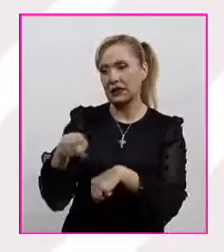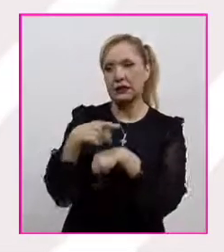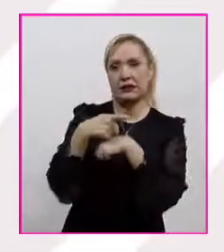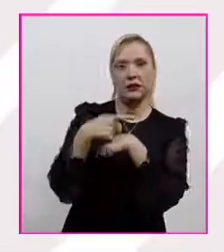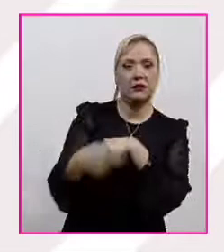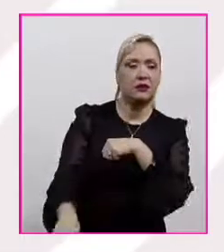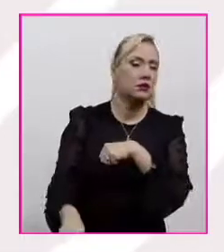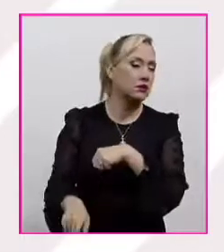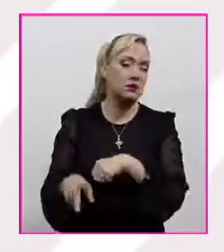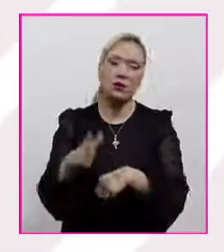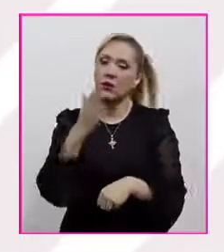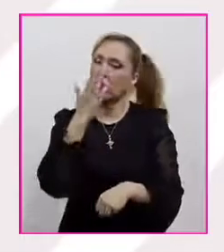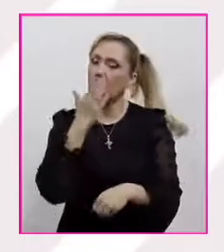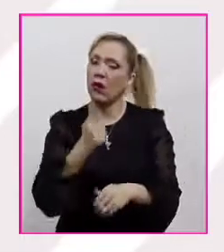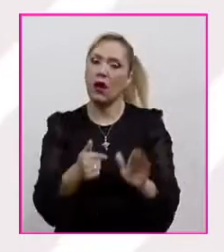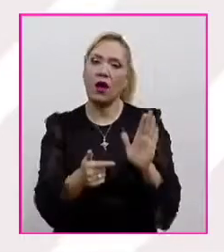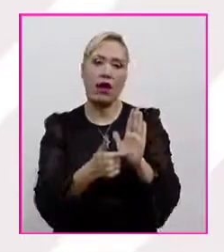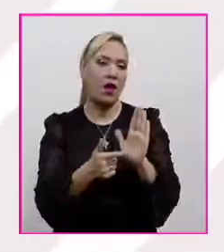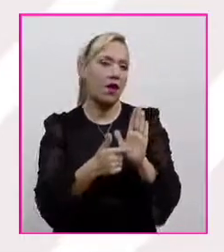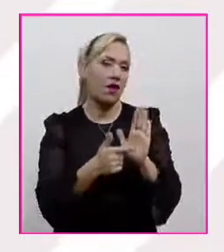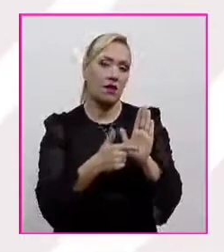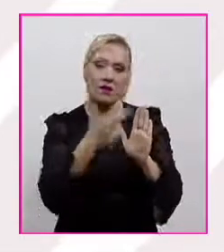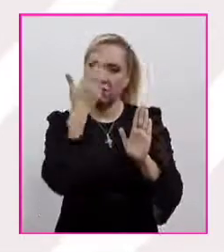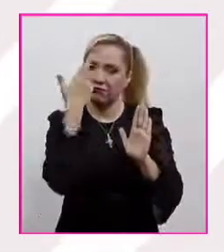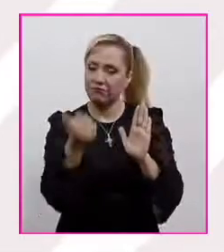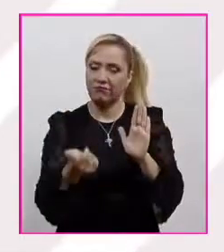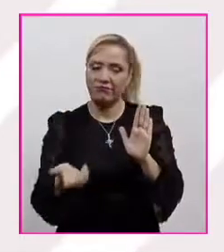completamente injustificada.